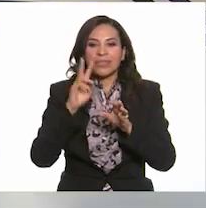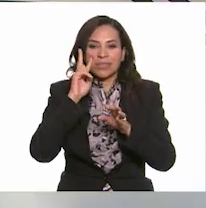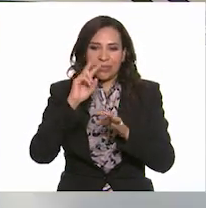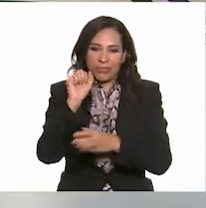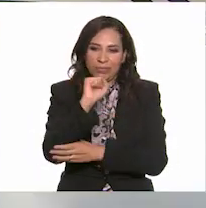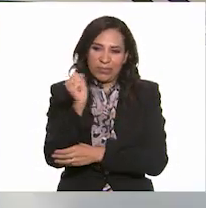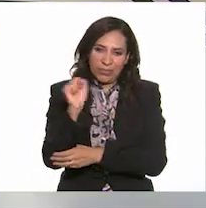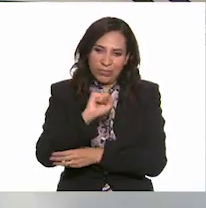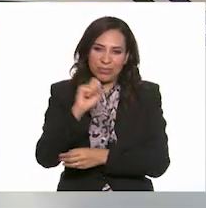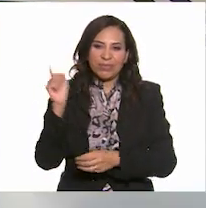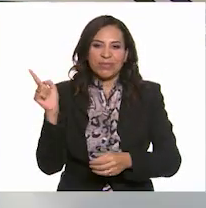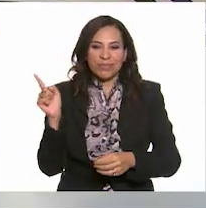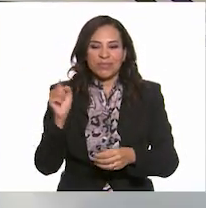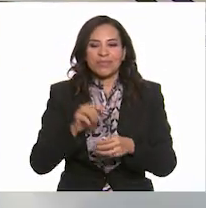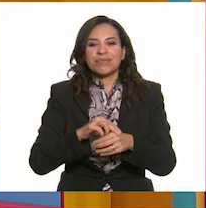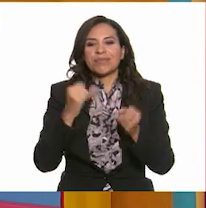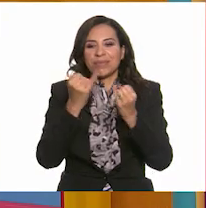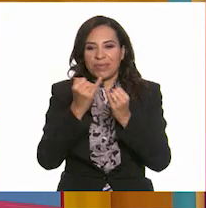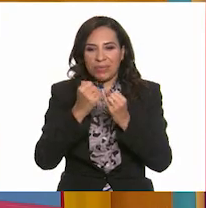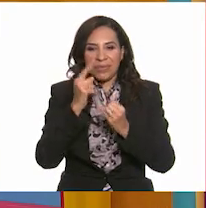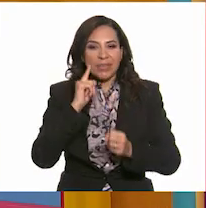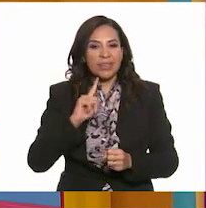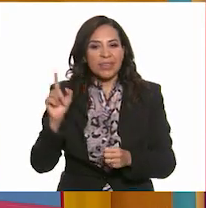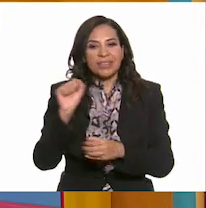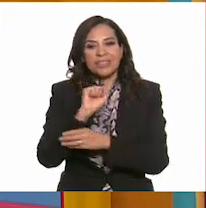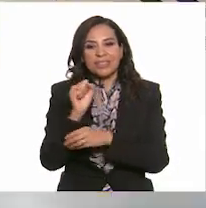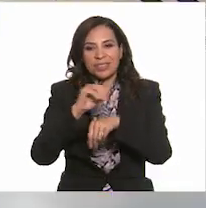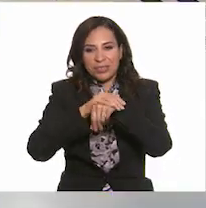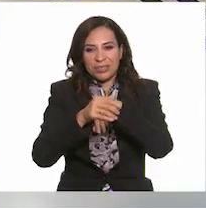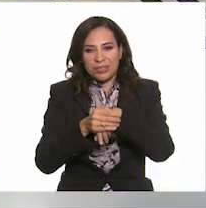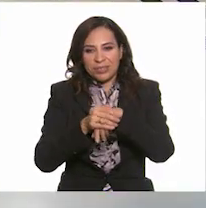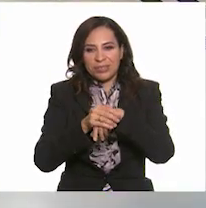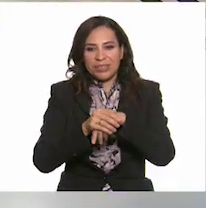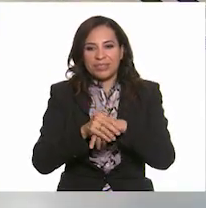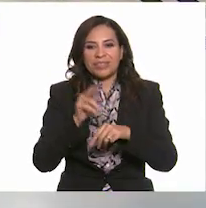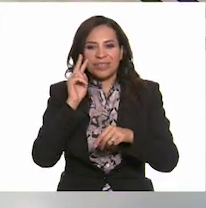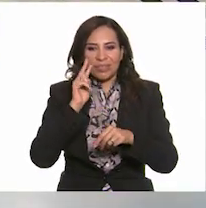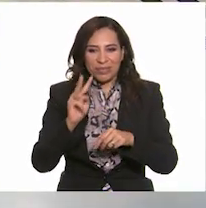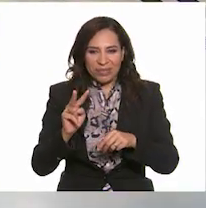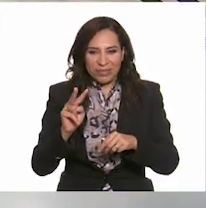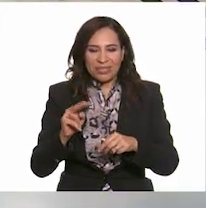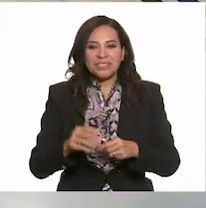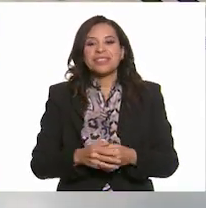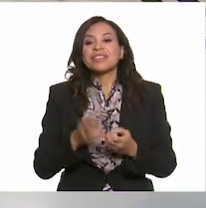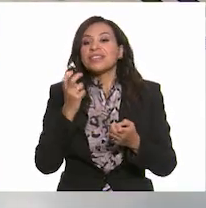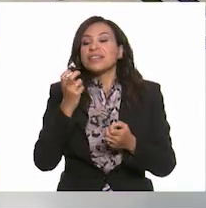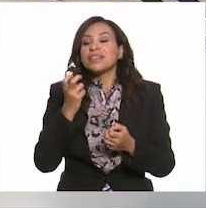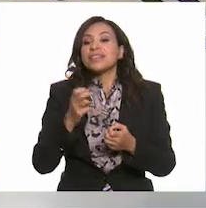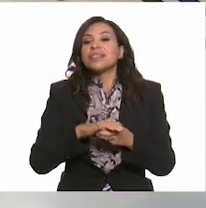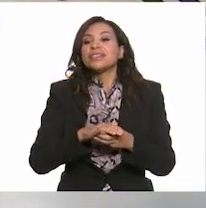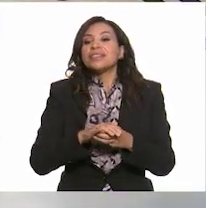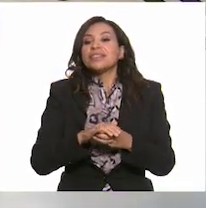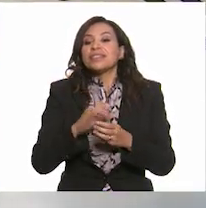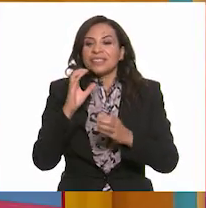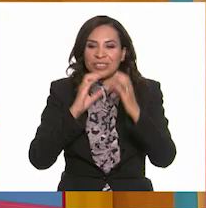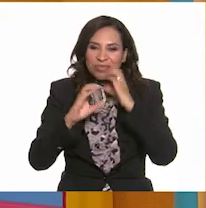así, con las rodillas así, las popes así. La